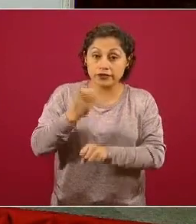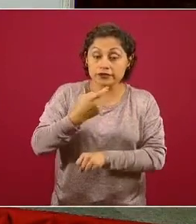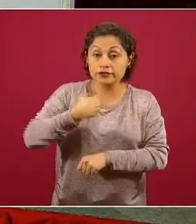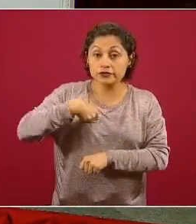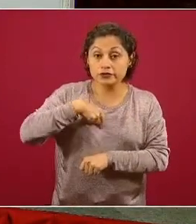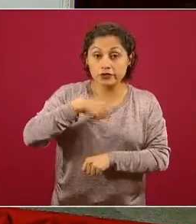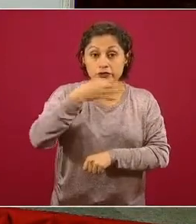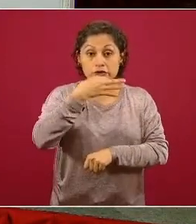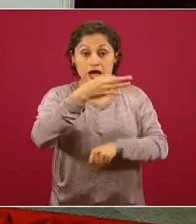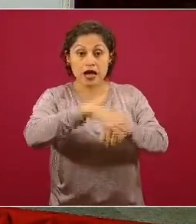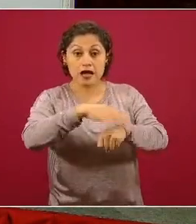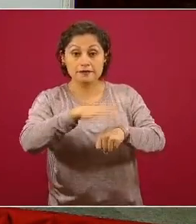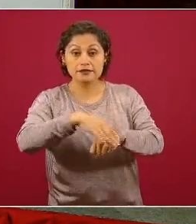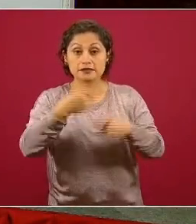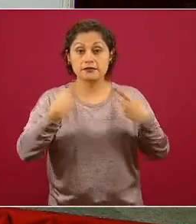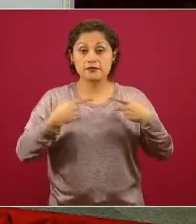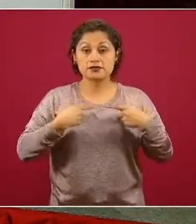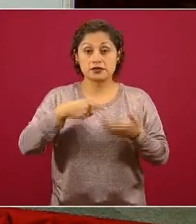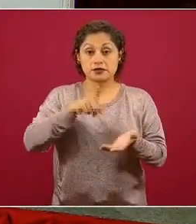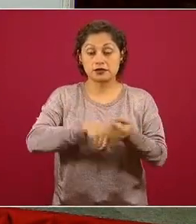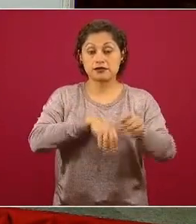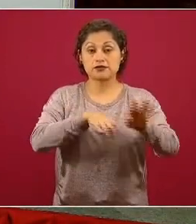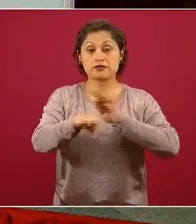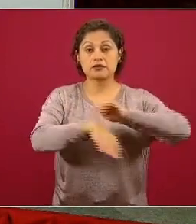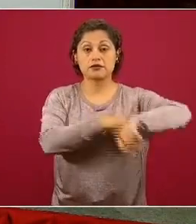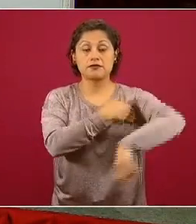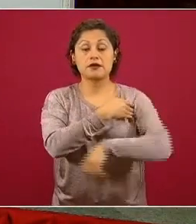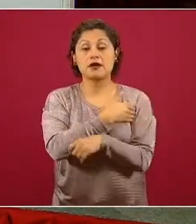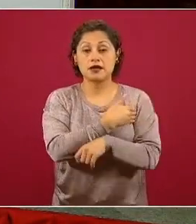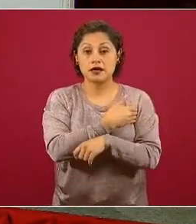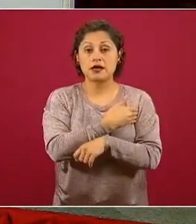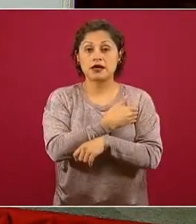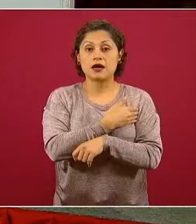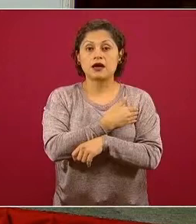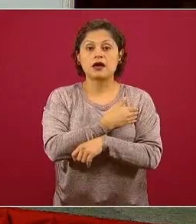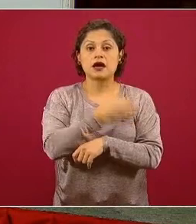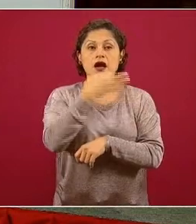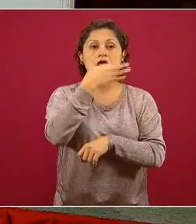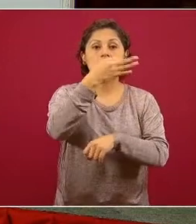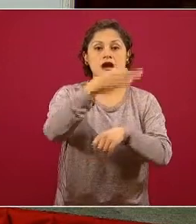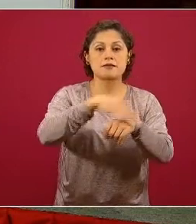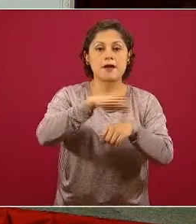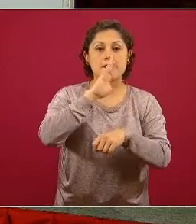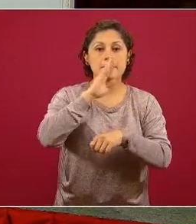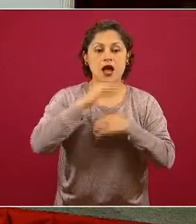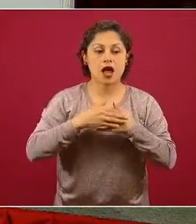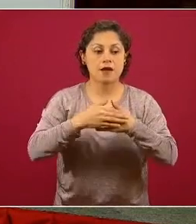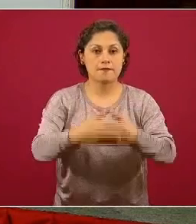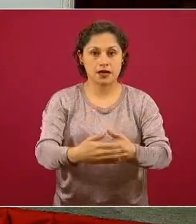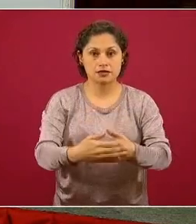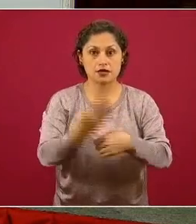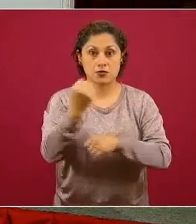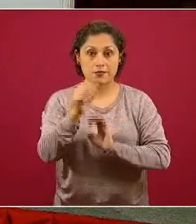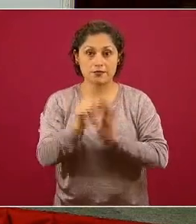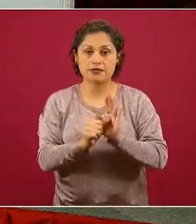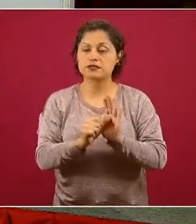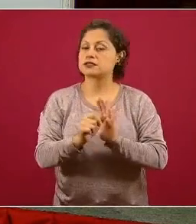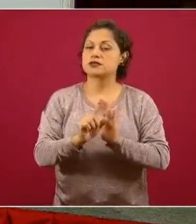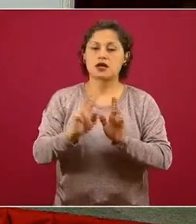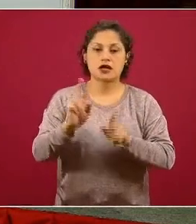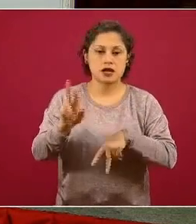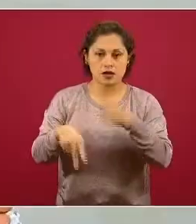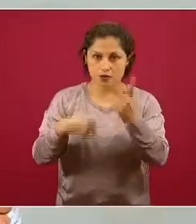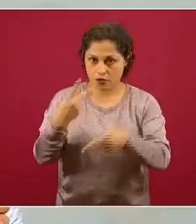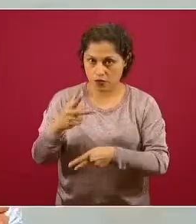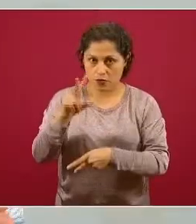no vengan mujeres que se encuentren en el tercer trimestre del embarazo, y dos, que no vengan tampoco a